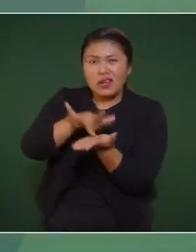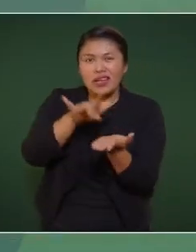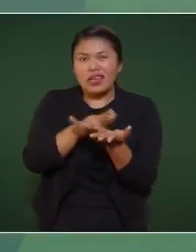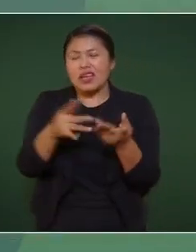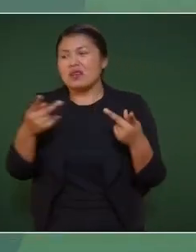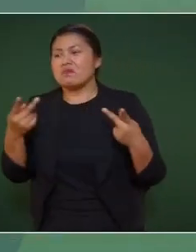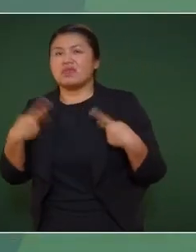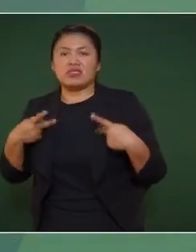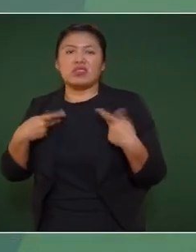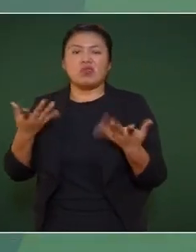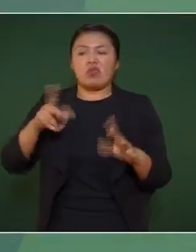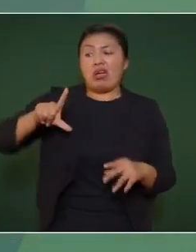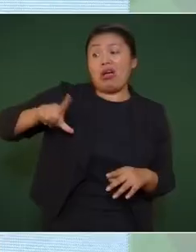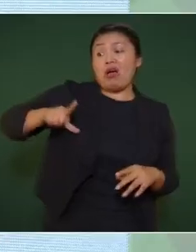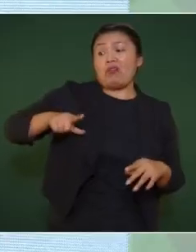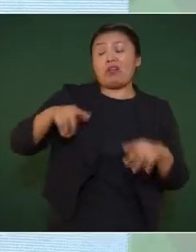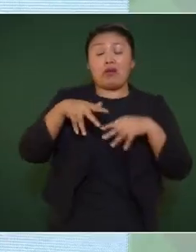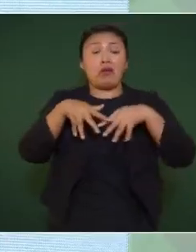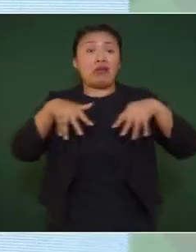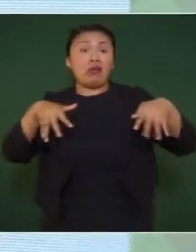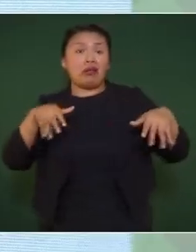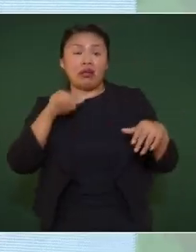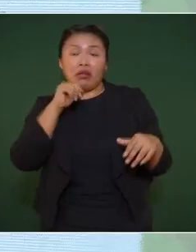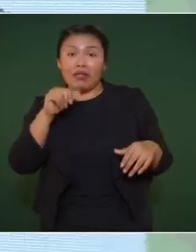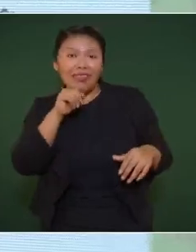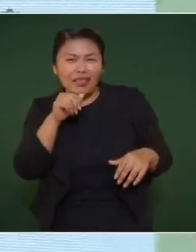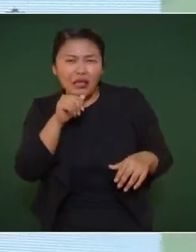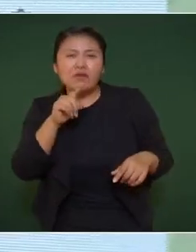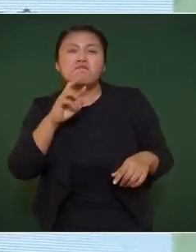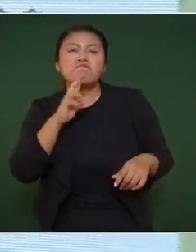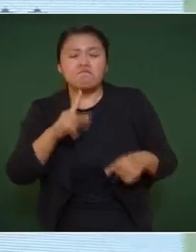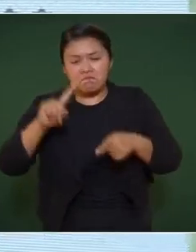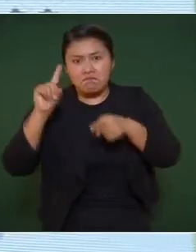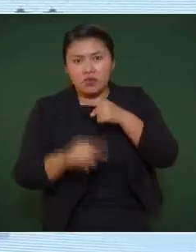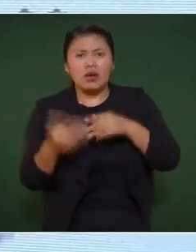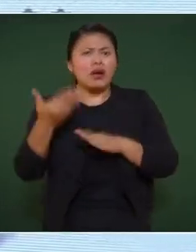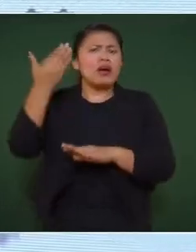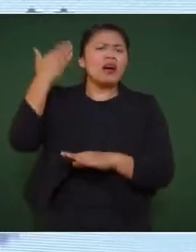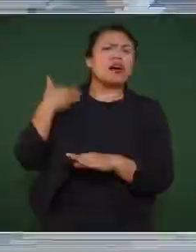burocrático. ¿Qué hacían antes?